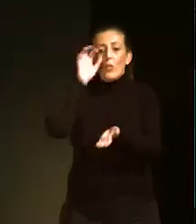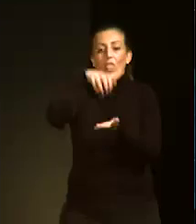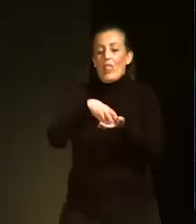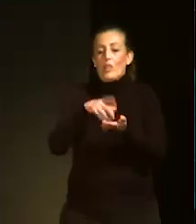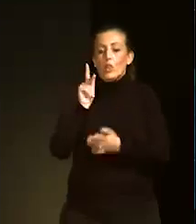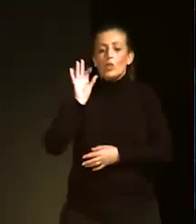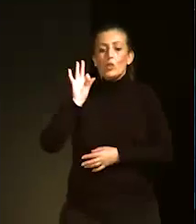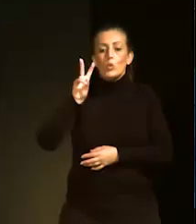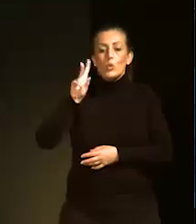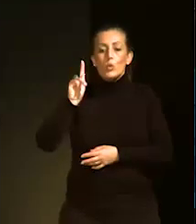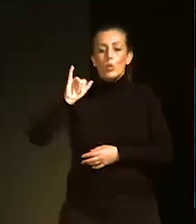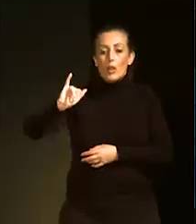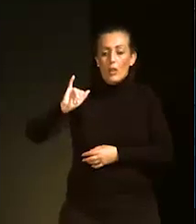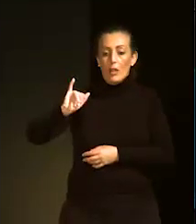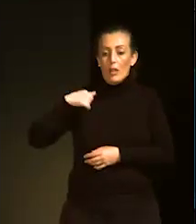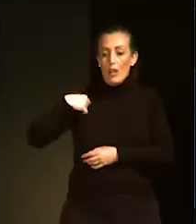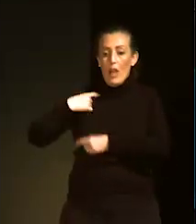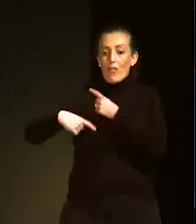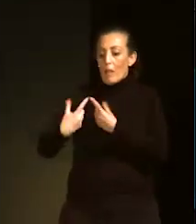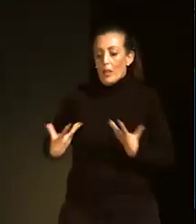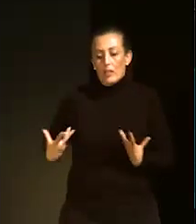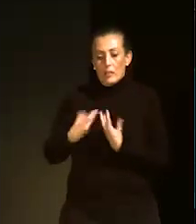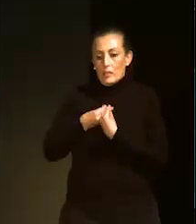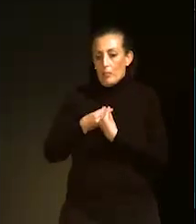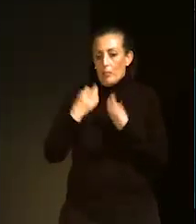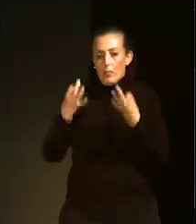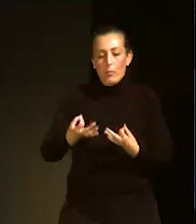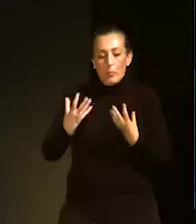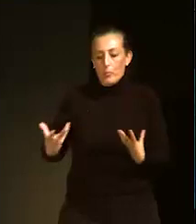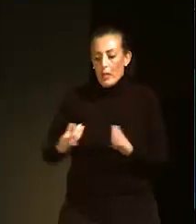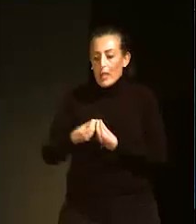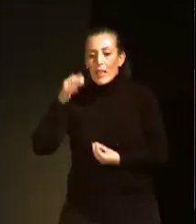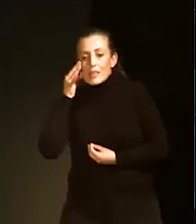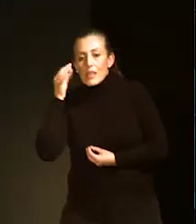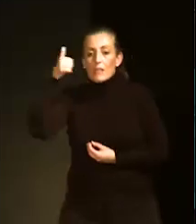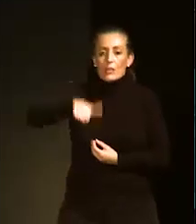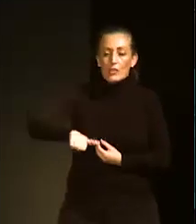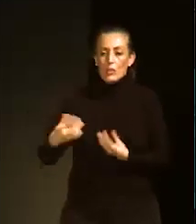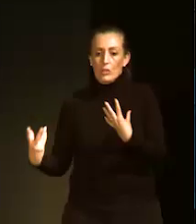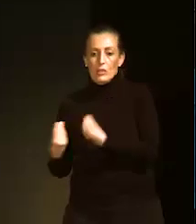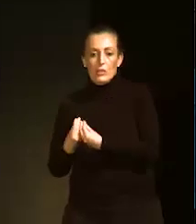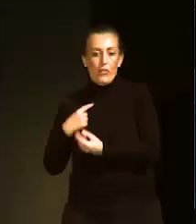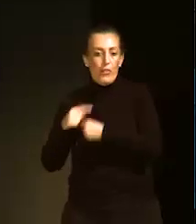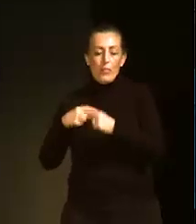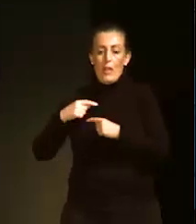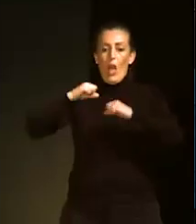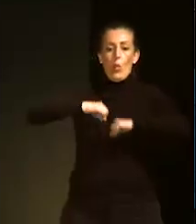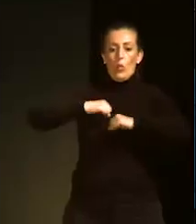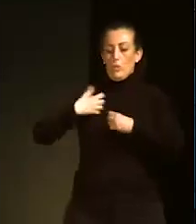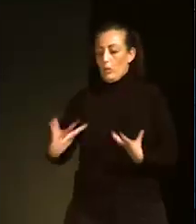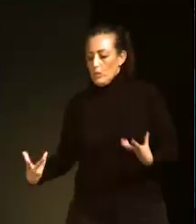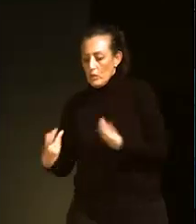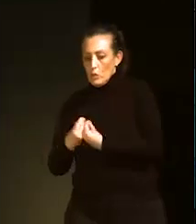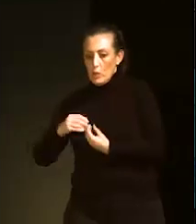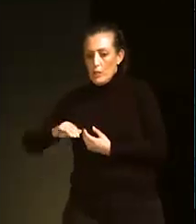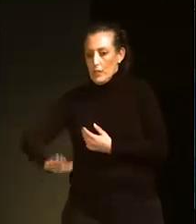centro un familiar debe acompañar todo el tiempo a la niña o al niño de manera que este acompañante